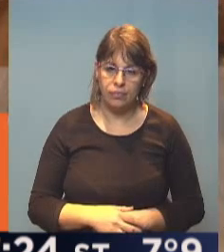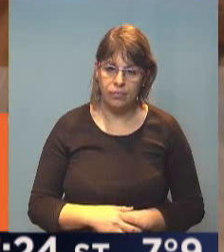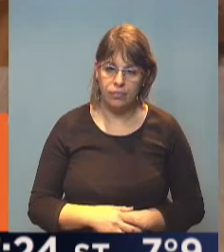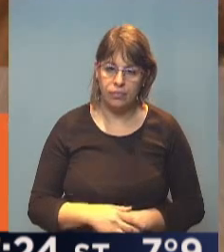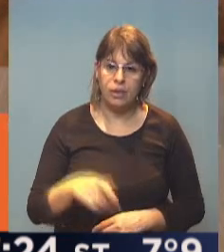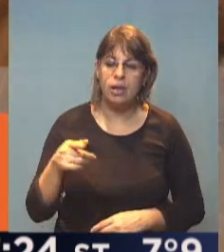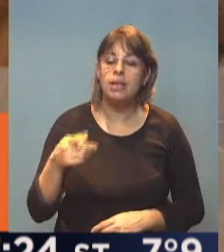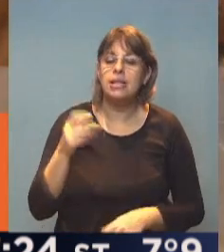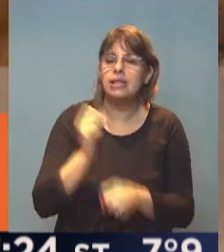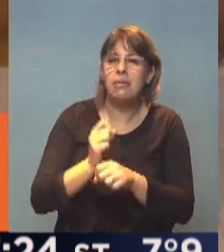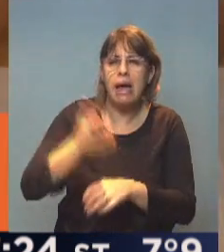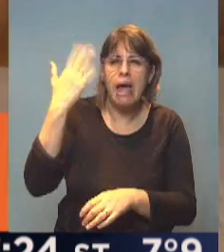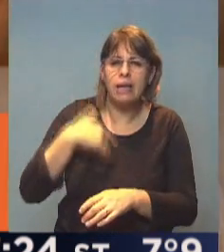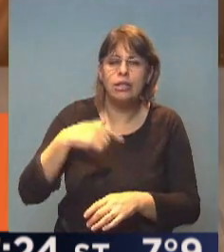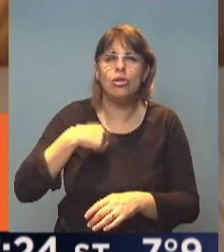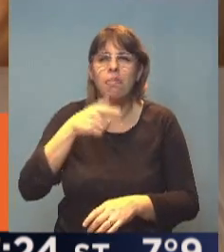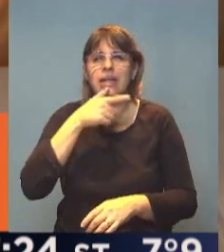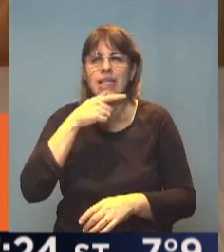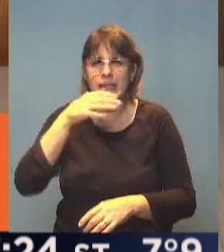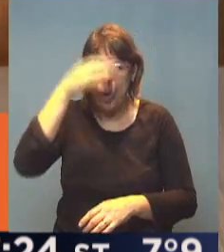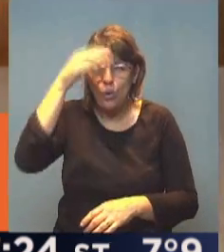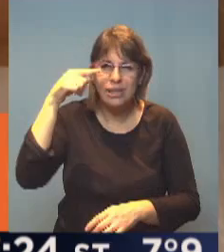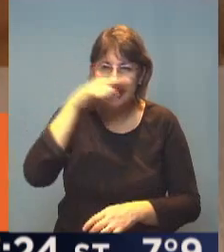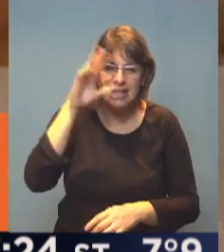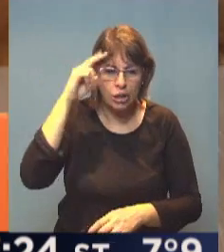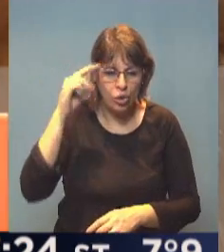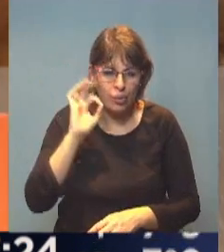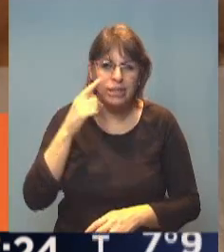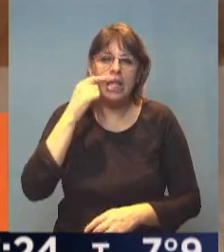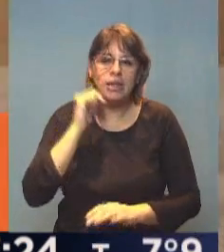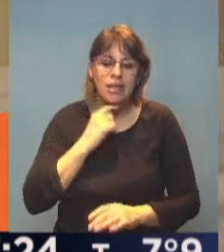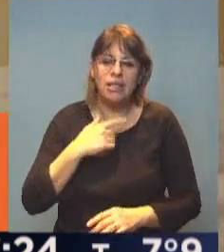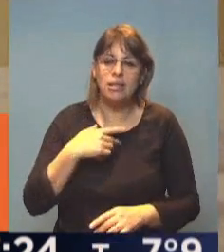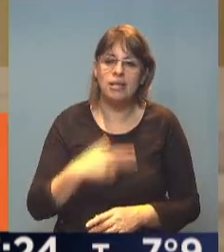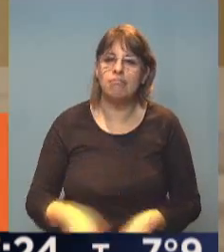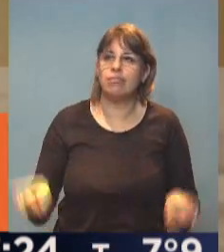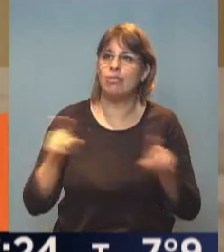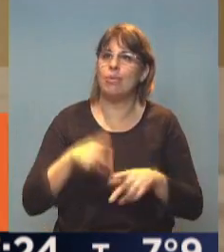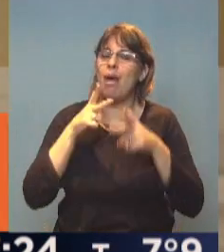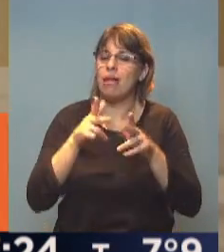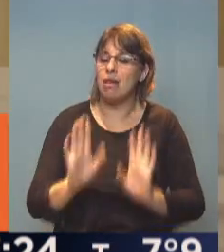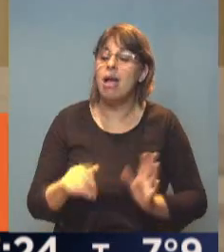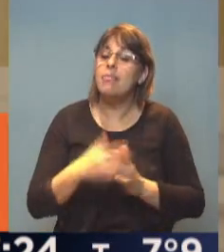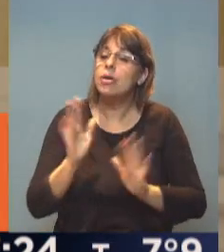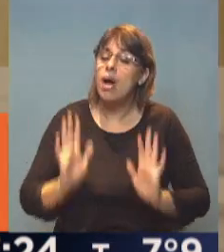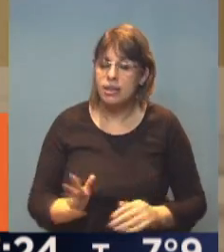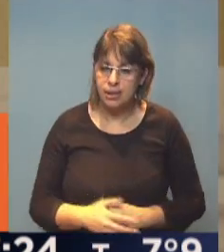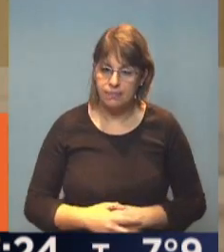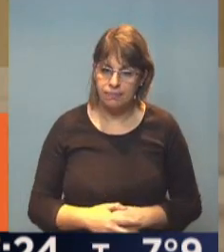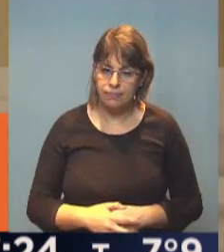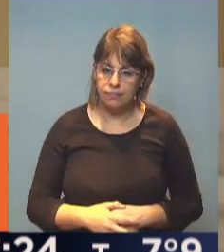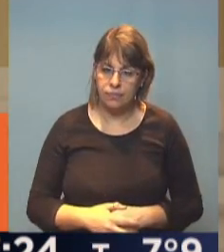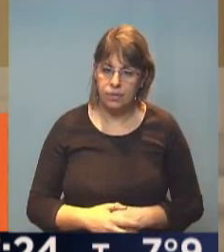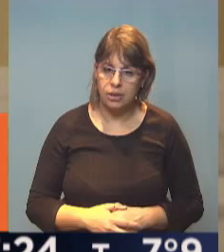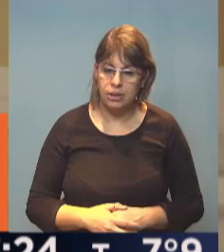400 y pico, yo creo que tengo 790, a veces pienso 790, dije lo mismo, no puedo creer, pero uno va